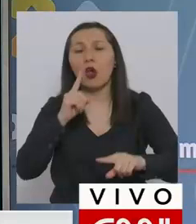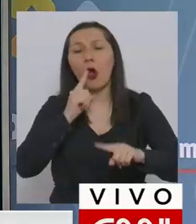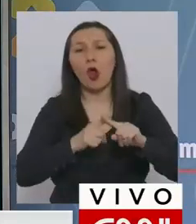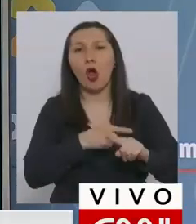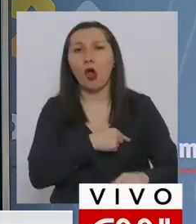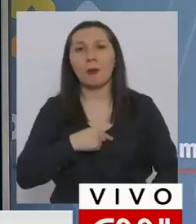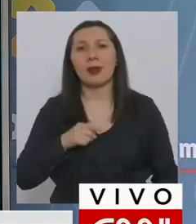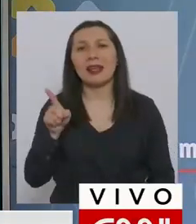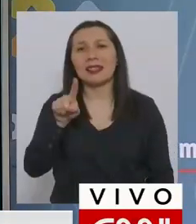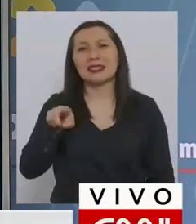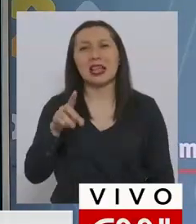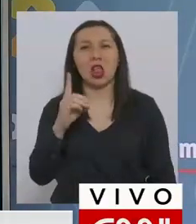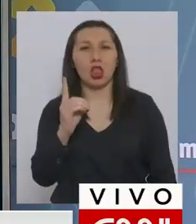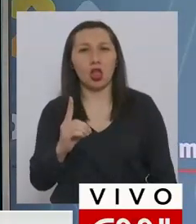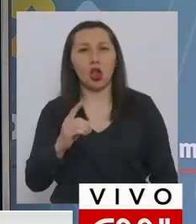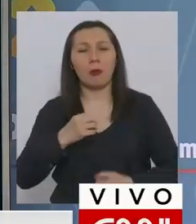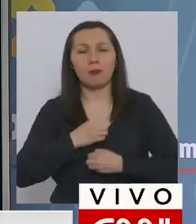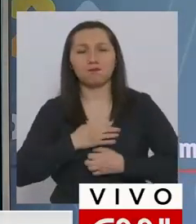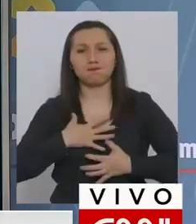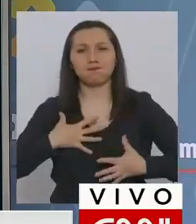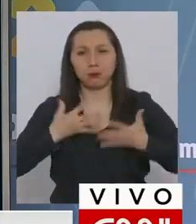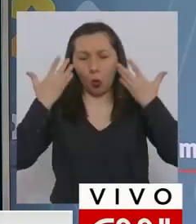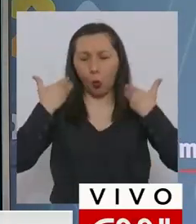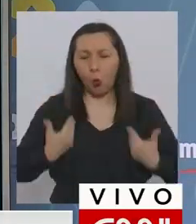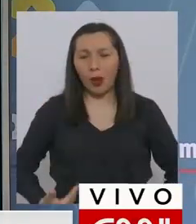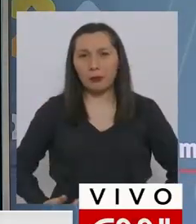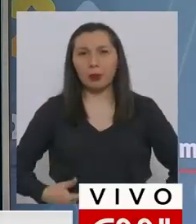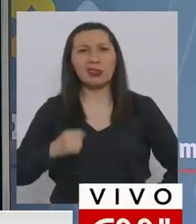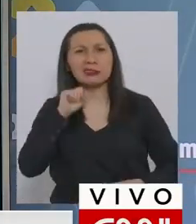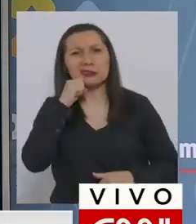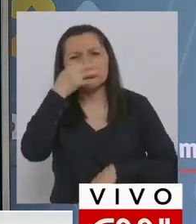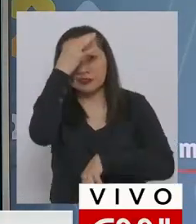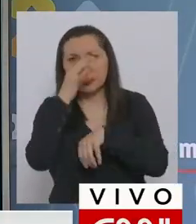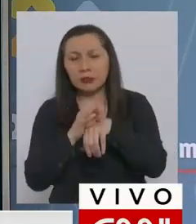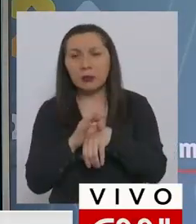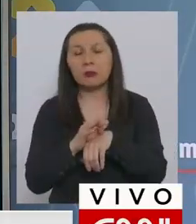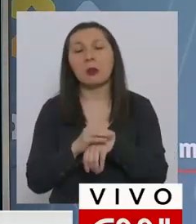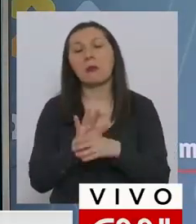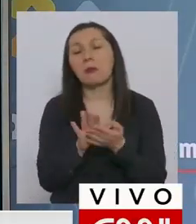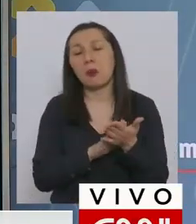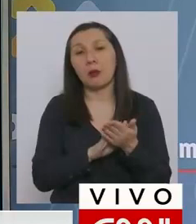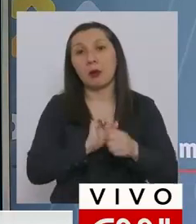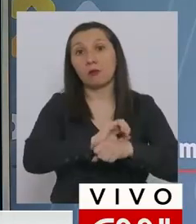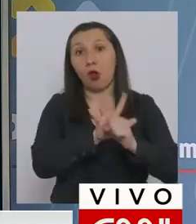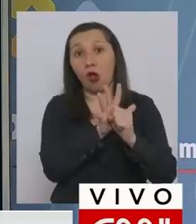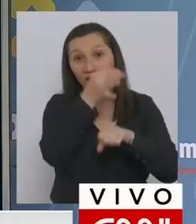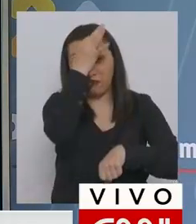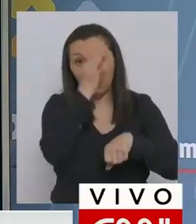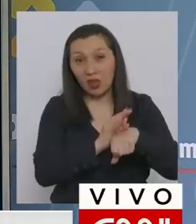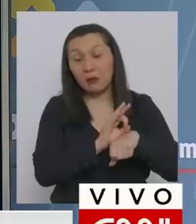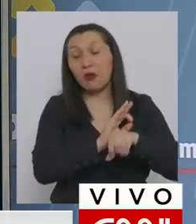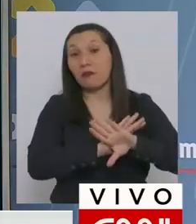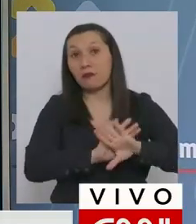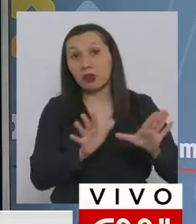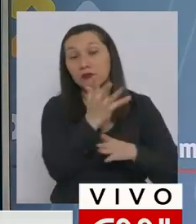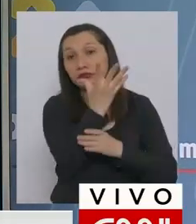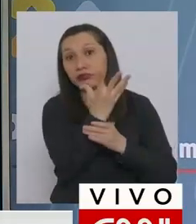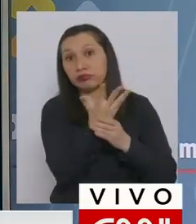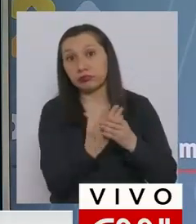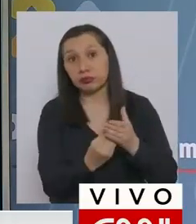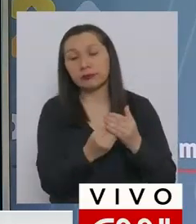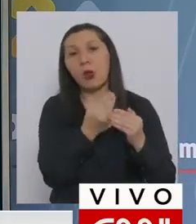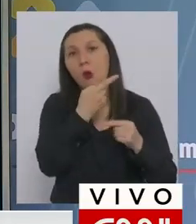doctora Paula Daza, que nos hablará de un tema muy importante, que es la situación o